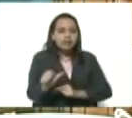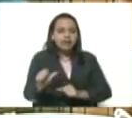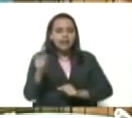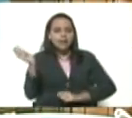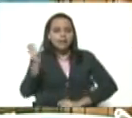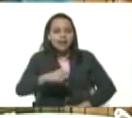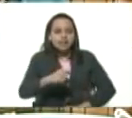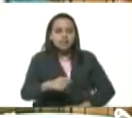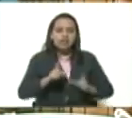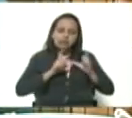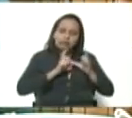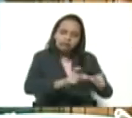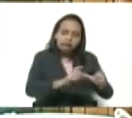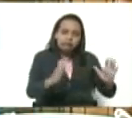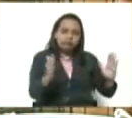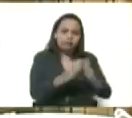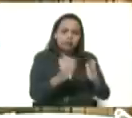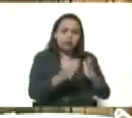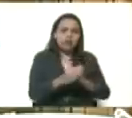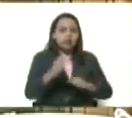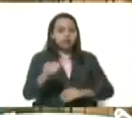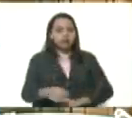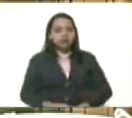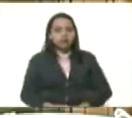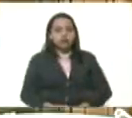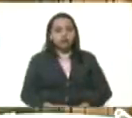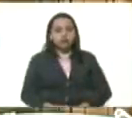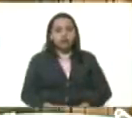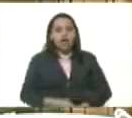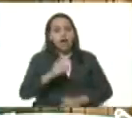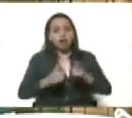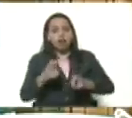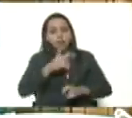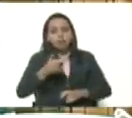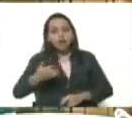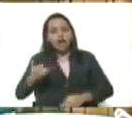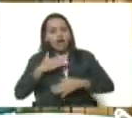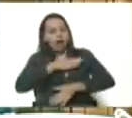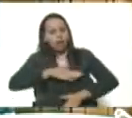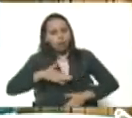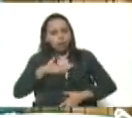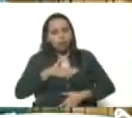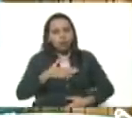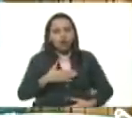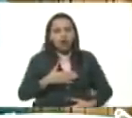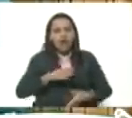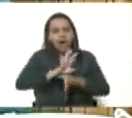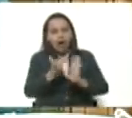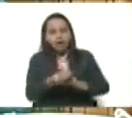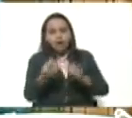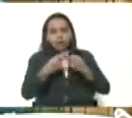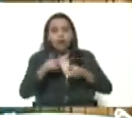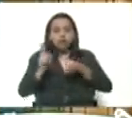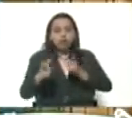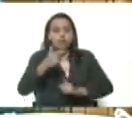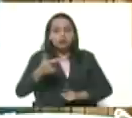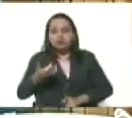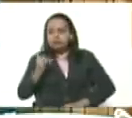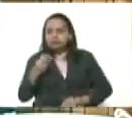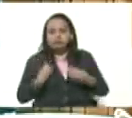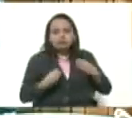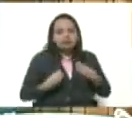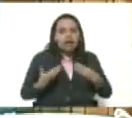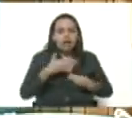meses sin salir. Bueno, hay gente que se adapta con comodidad, pero hay gente que no se adapta y que le entra el beriberi y quiere salir para la calle,